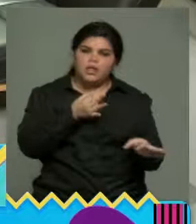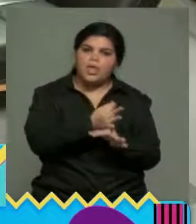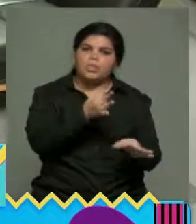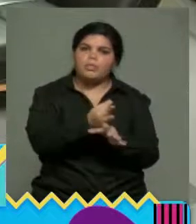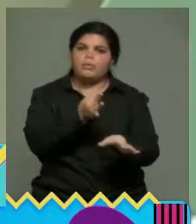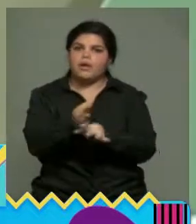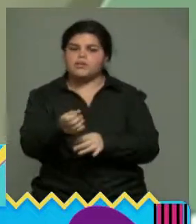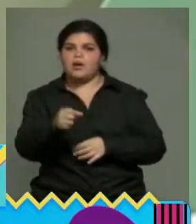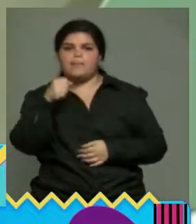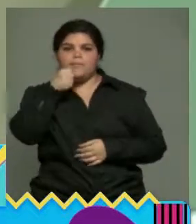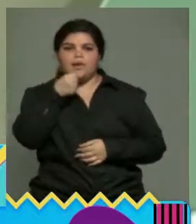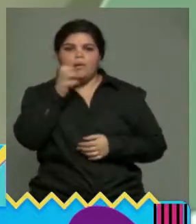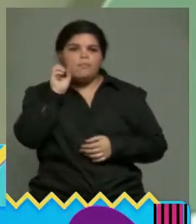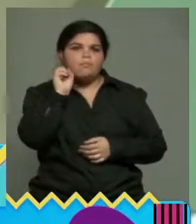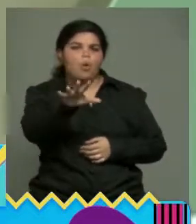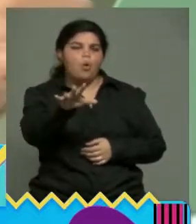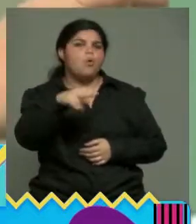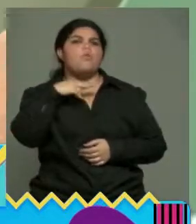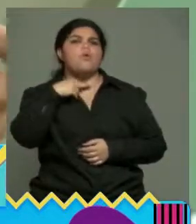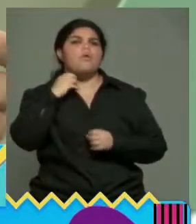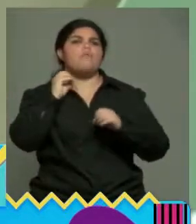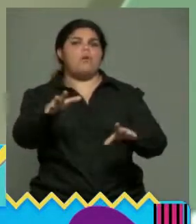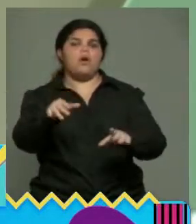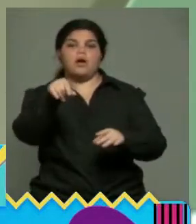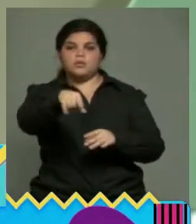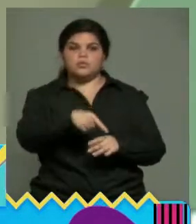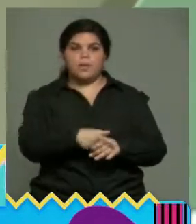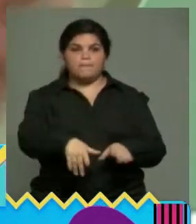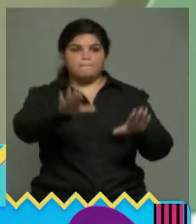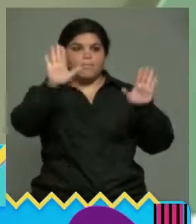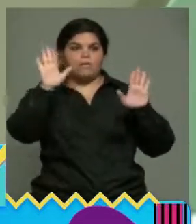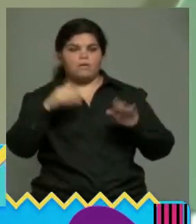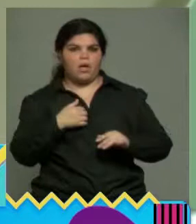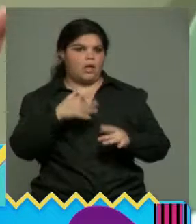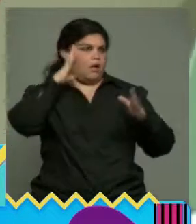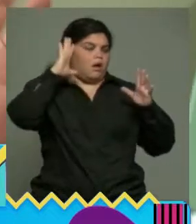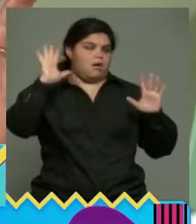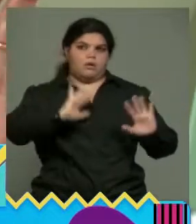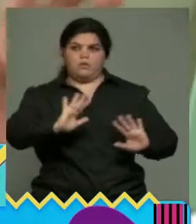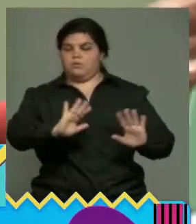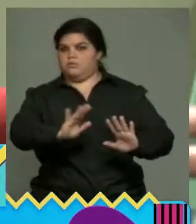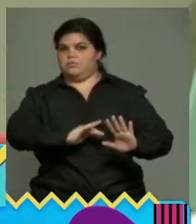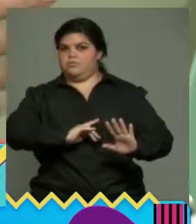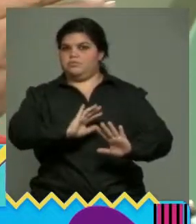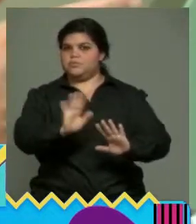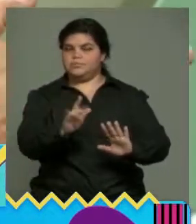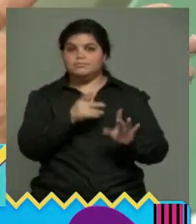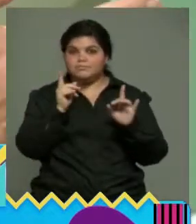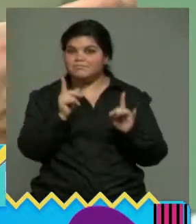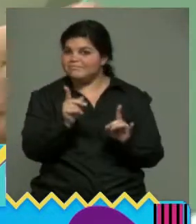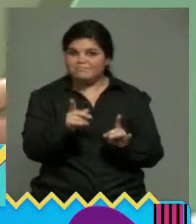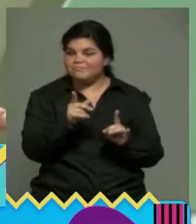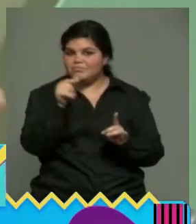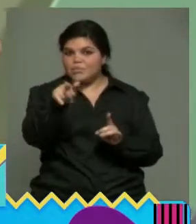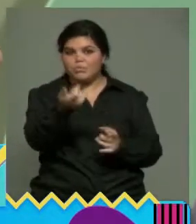del megáfono, medio le da vergüenza, señor, cruce por la senda, señor, y hacían el gesto como que lo mismo que vos comentabas